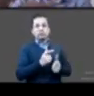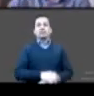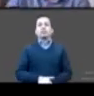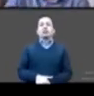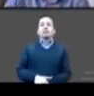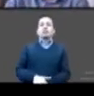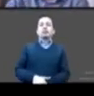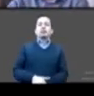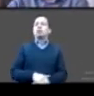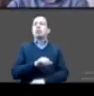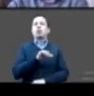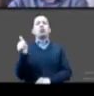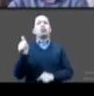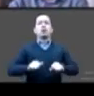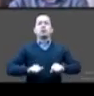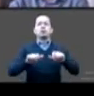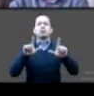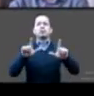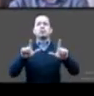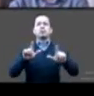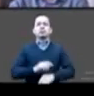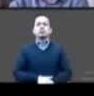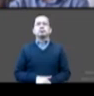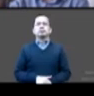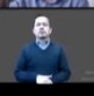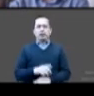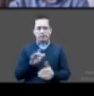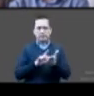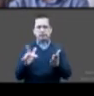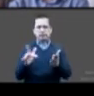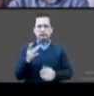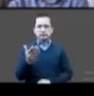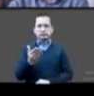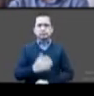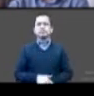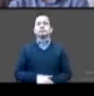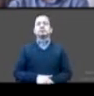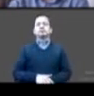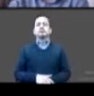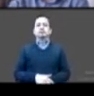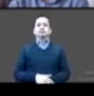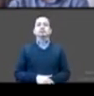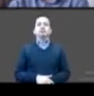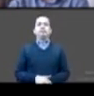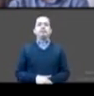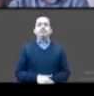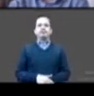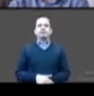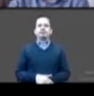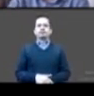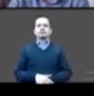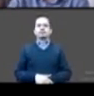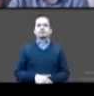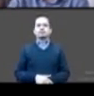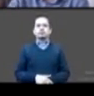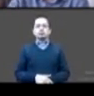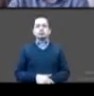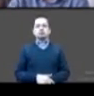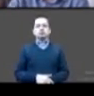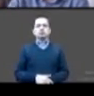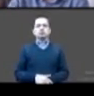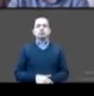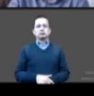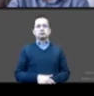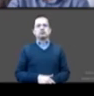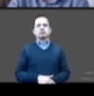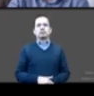¿No se escucha? Ah, gracias. Bien, aquí, ¿qué es lo que